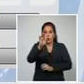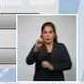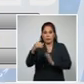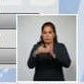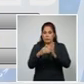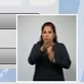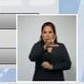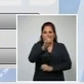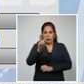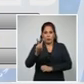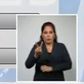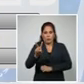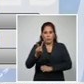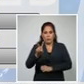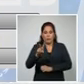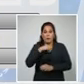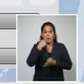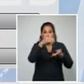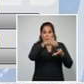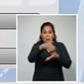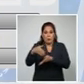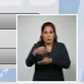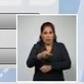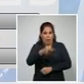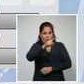131.180.052, fallecen ayer